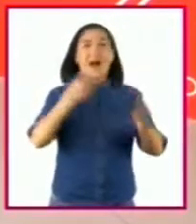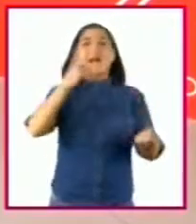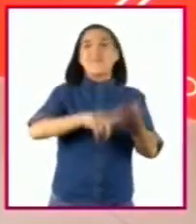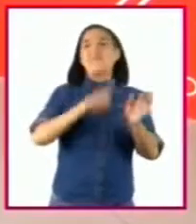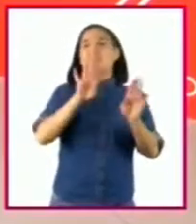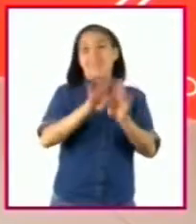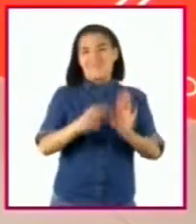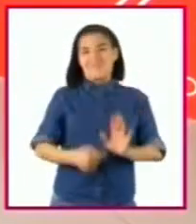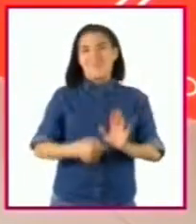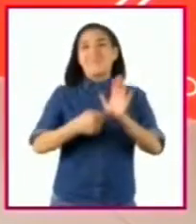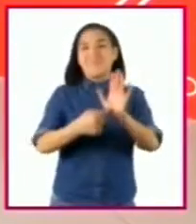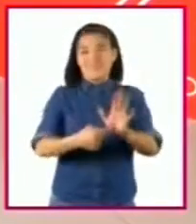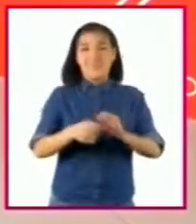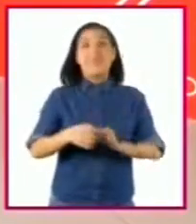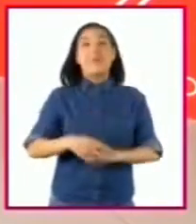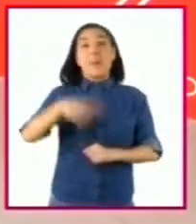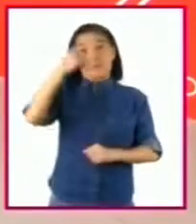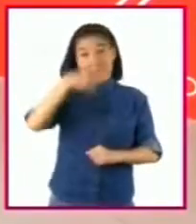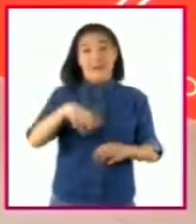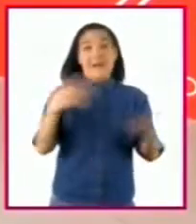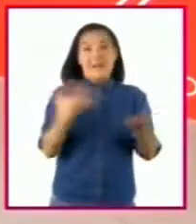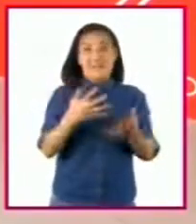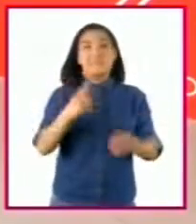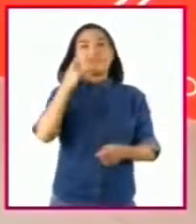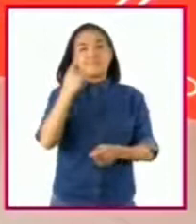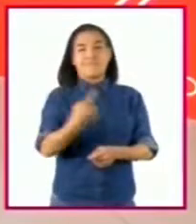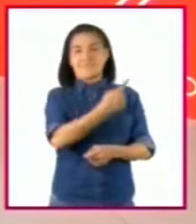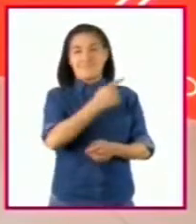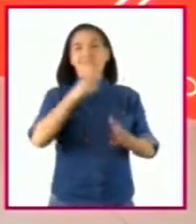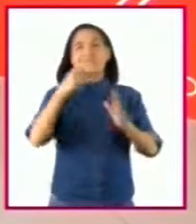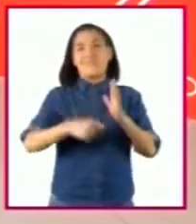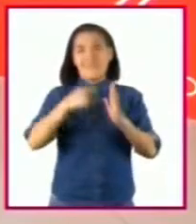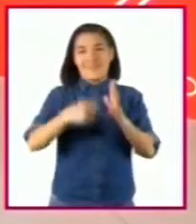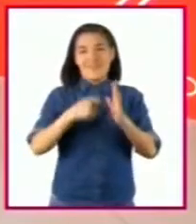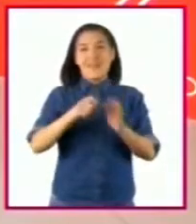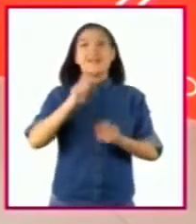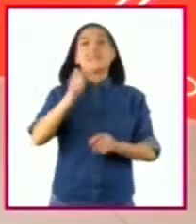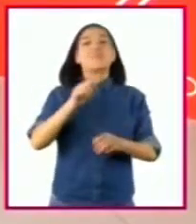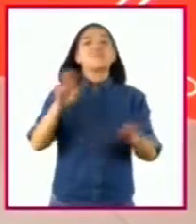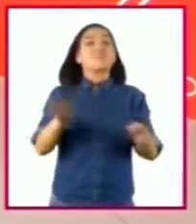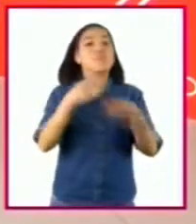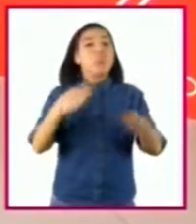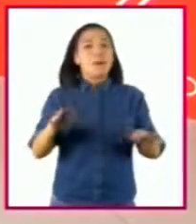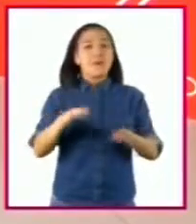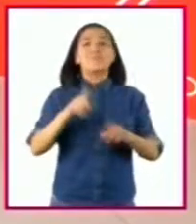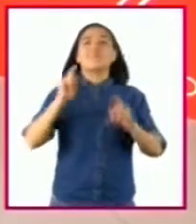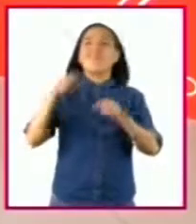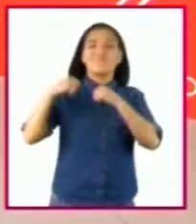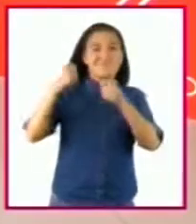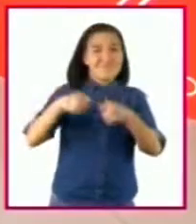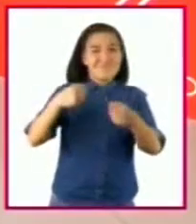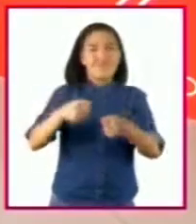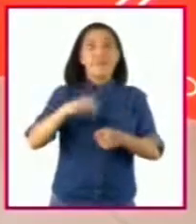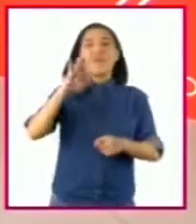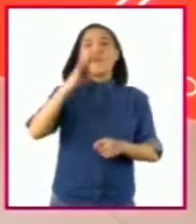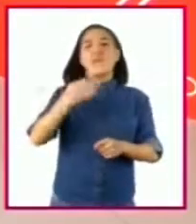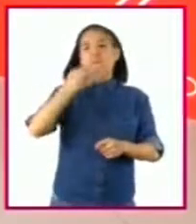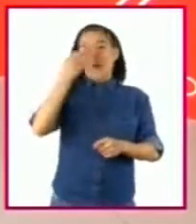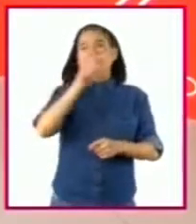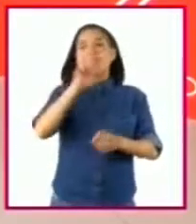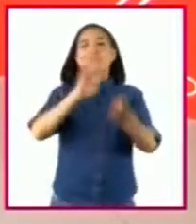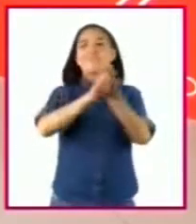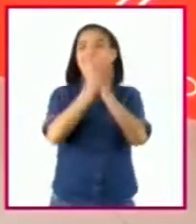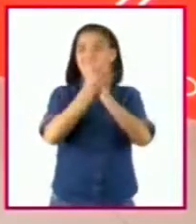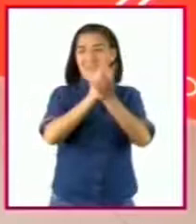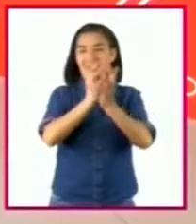manifestación artística. Para hacerlo, veamos el siguiente video de la pieza musical tradicional Flor de Piña,